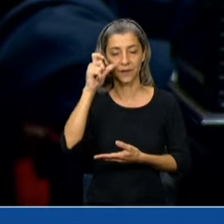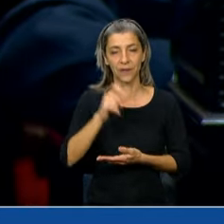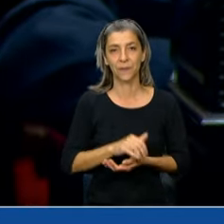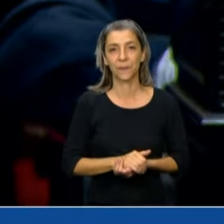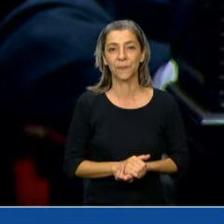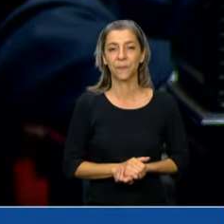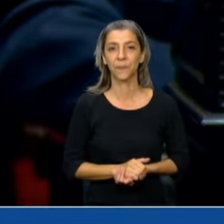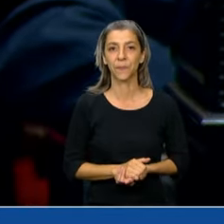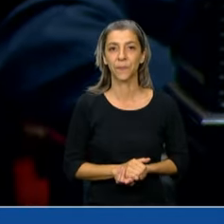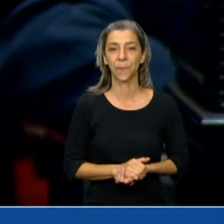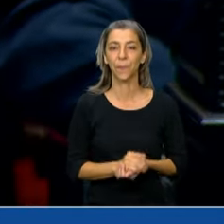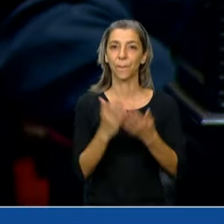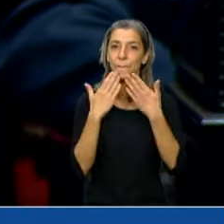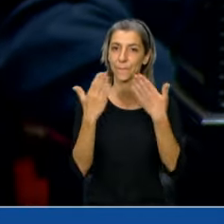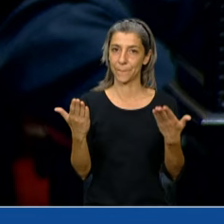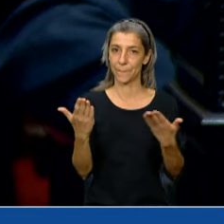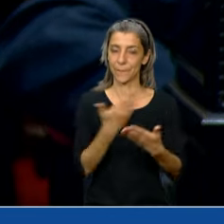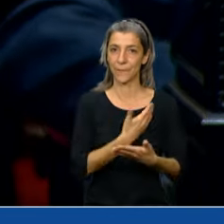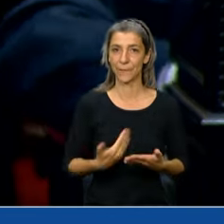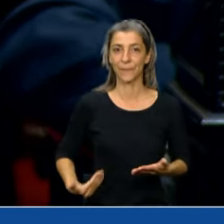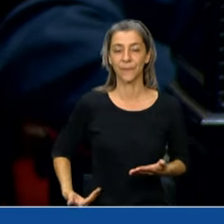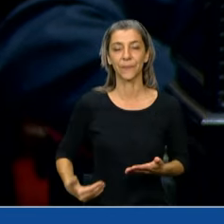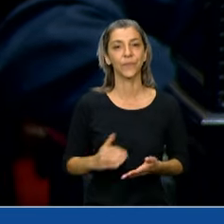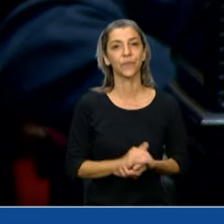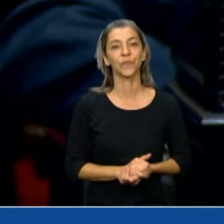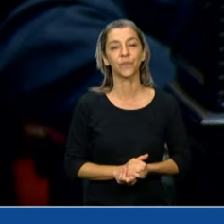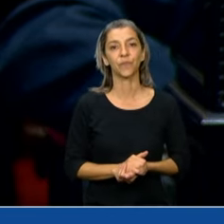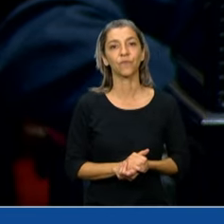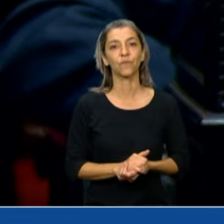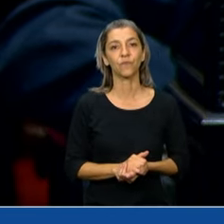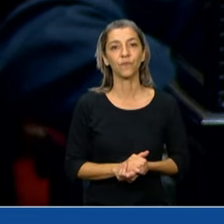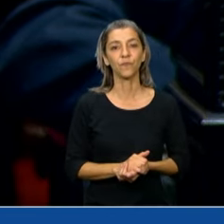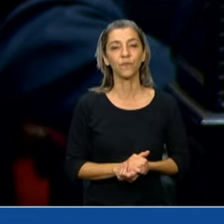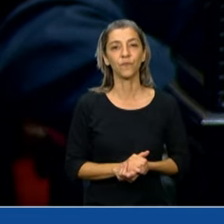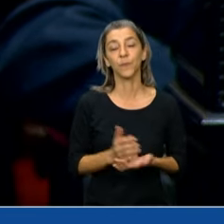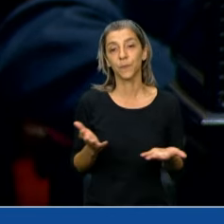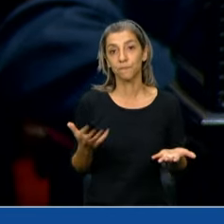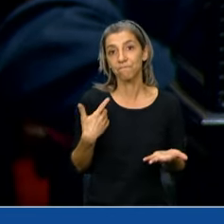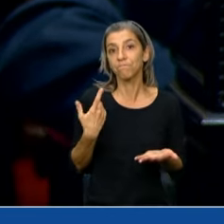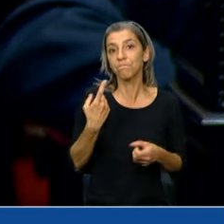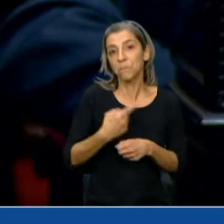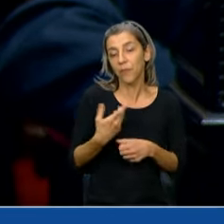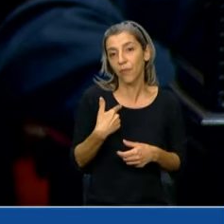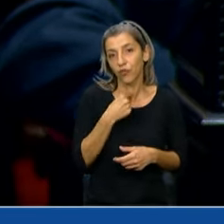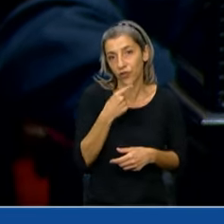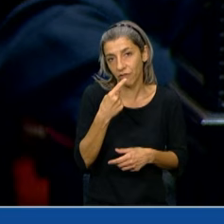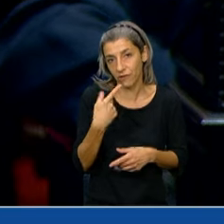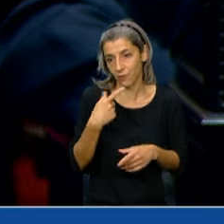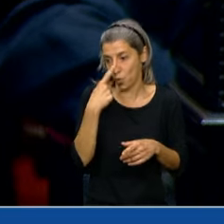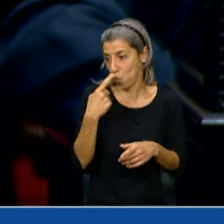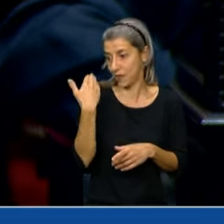torre Muchas gracias seor señor presidente Bueno antes que nada tengo que decir porque fue lo último que se